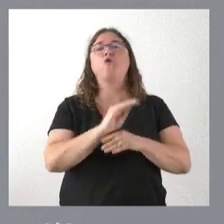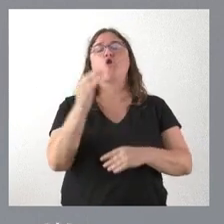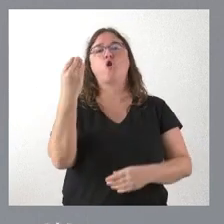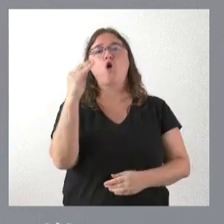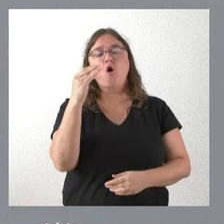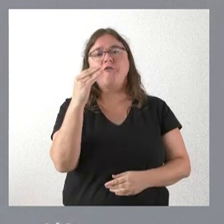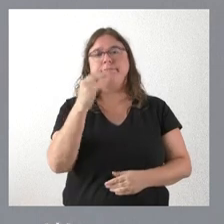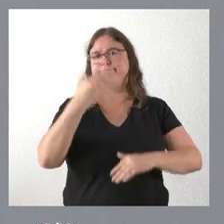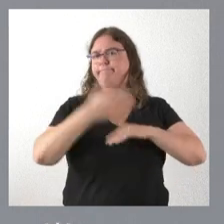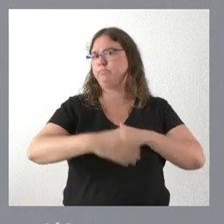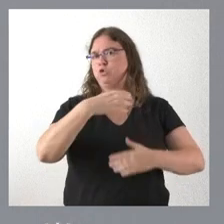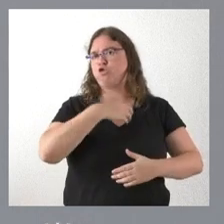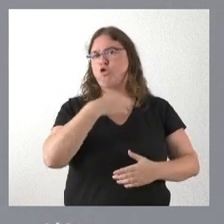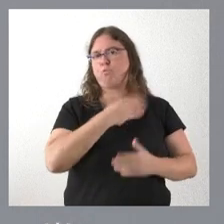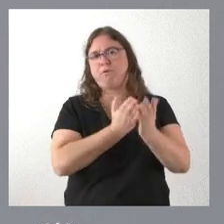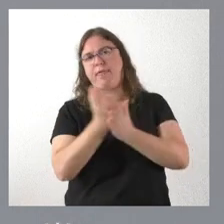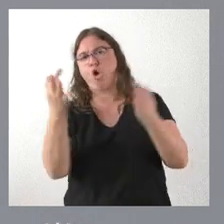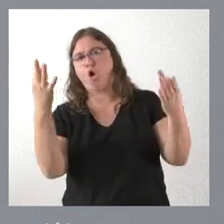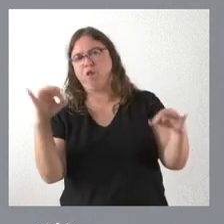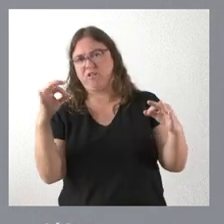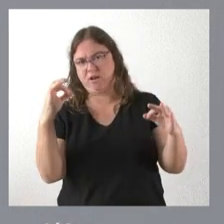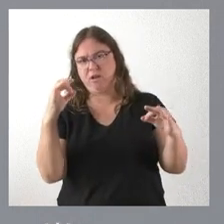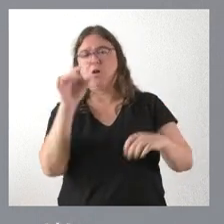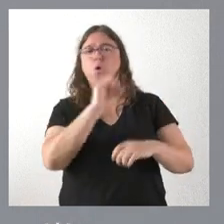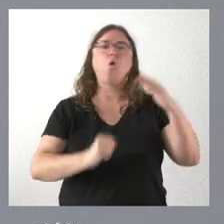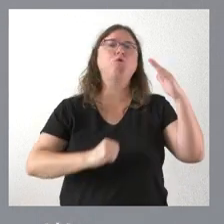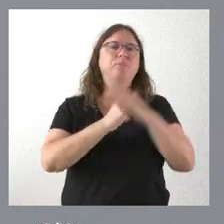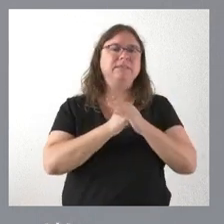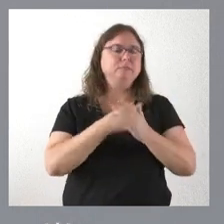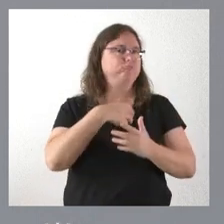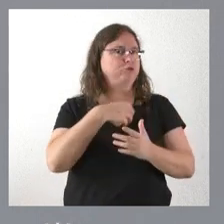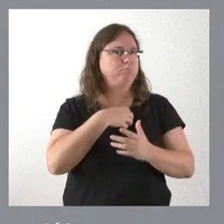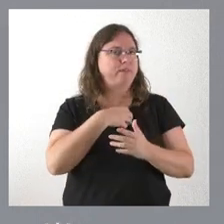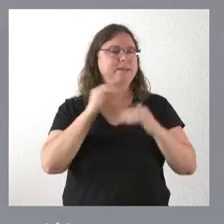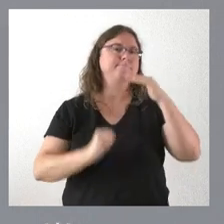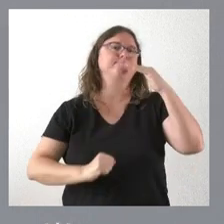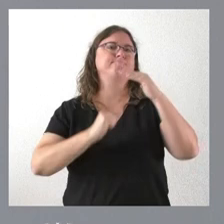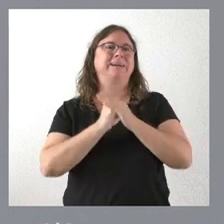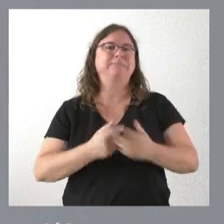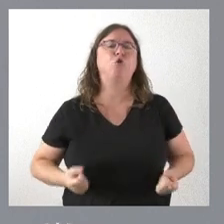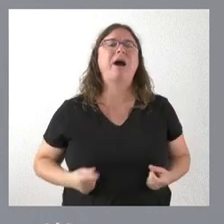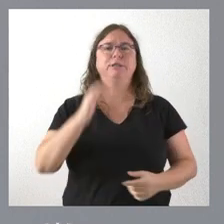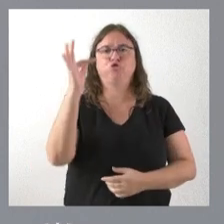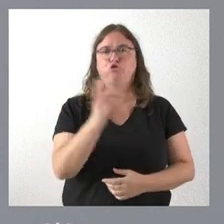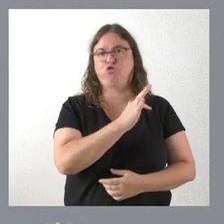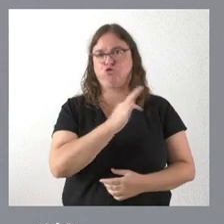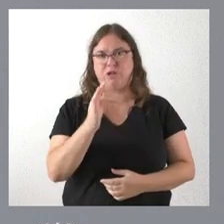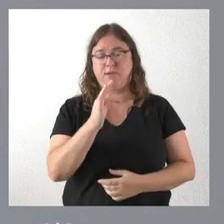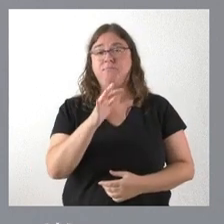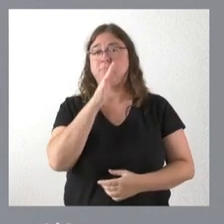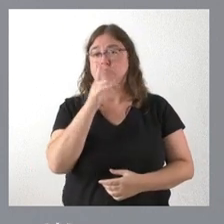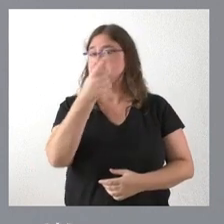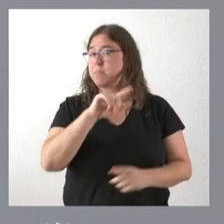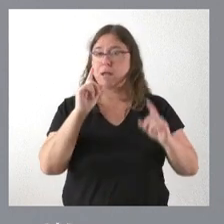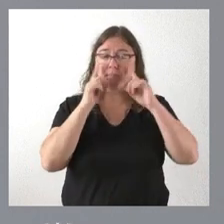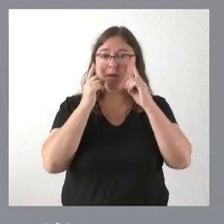limitaba la ayuda por la vía ordinaria que se podía percibir o el tope de la ayuda para no sobrepasar el coste total de la actuación fuimos de